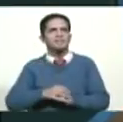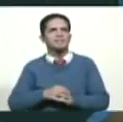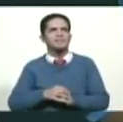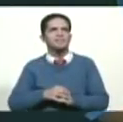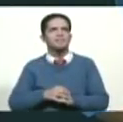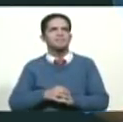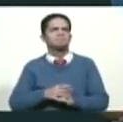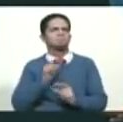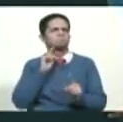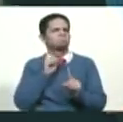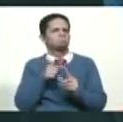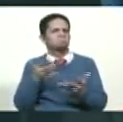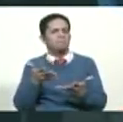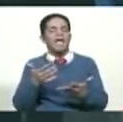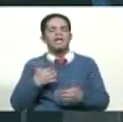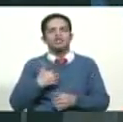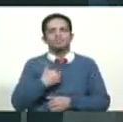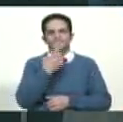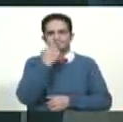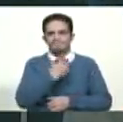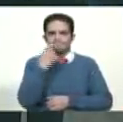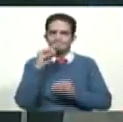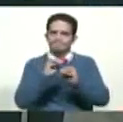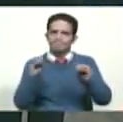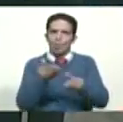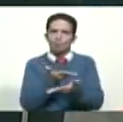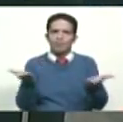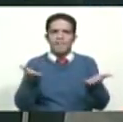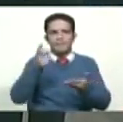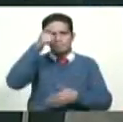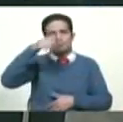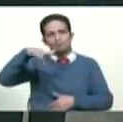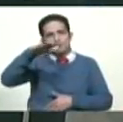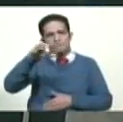para decirles que estoy comprometido con ustedes, pueblo de Dios,